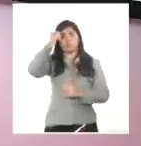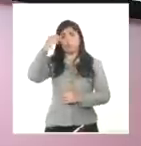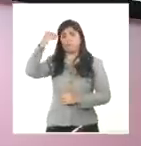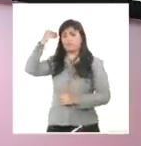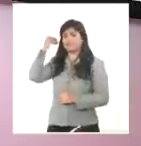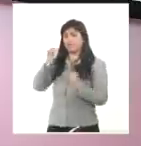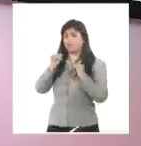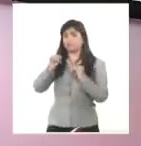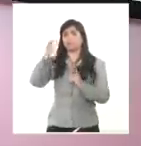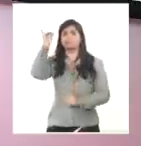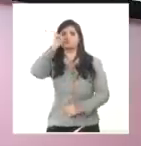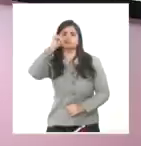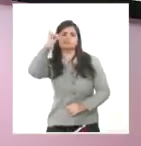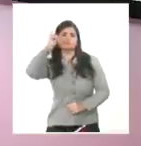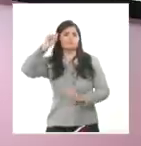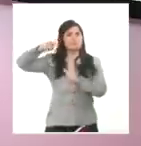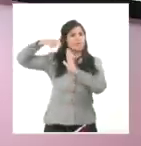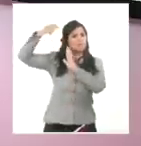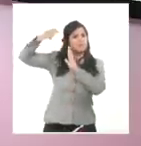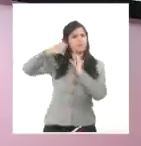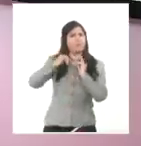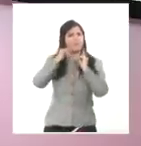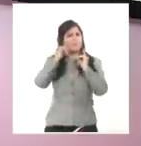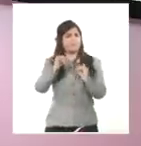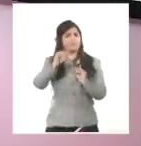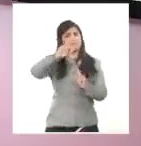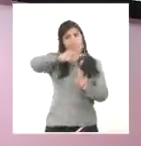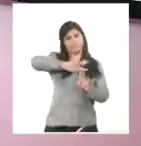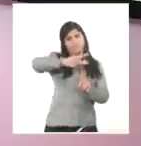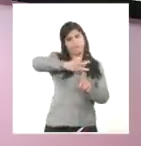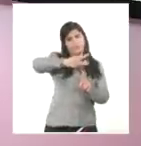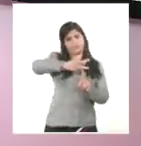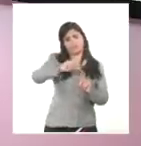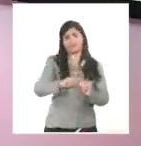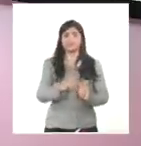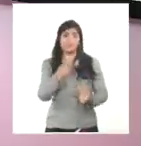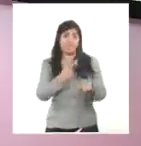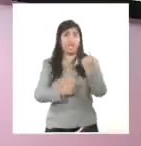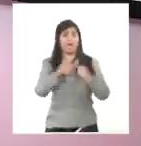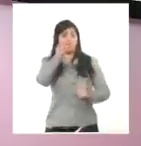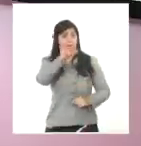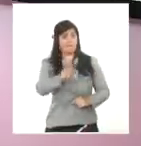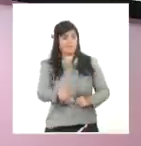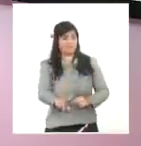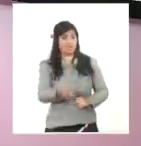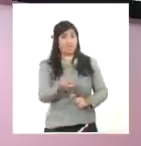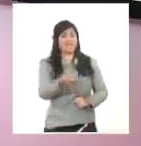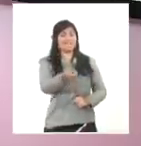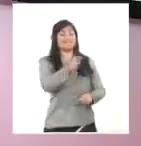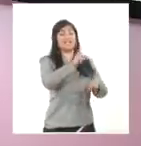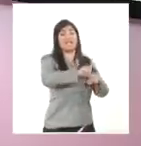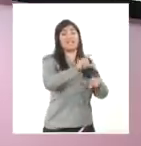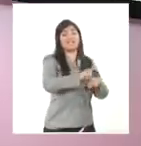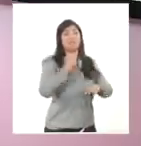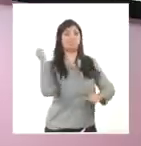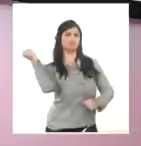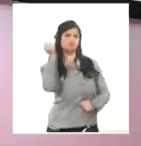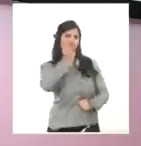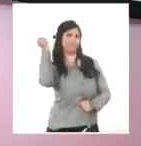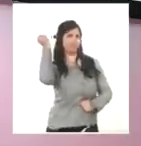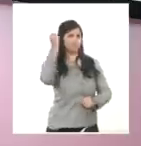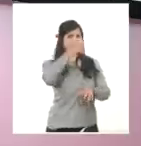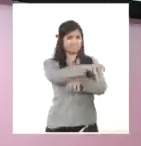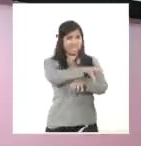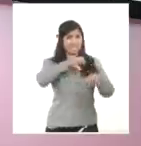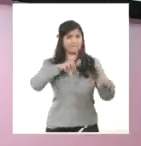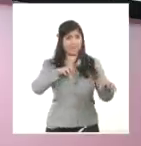a nuestra emisión por su importancia. El hurto y sacrificio de ganado mayor que mantiene en jaque a la ganadería cubana, y es esa una de las